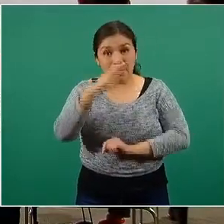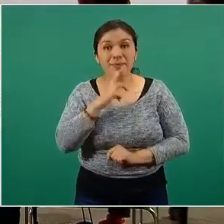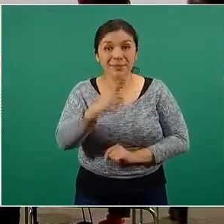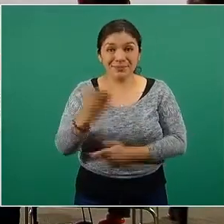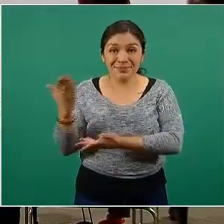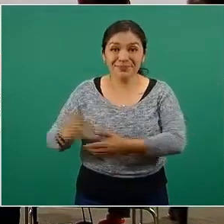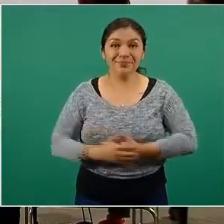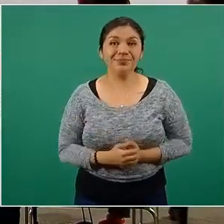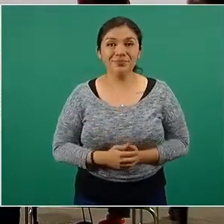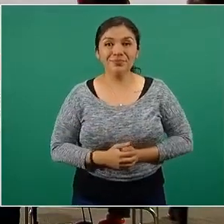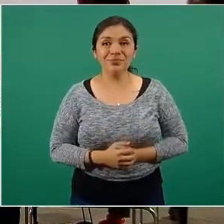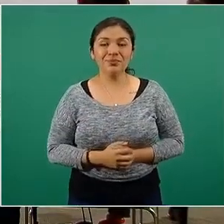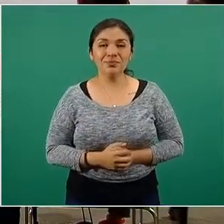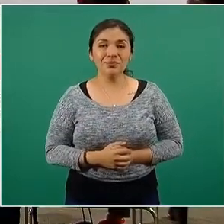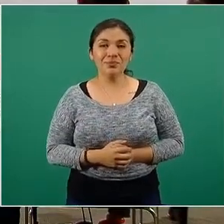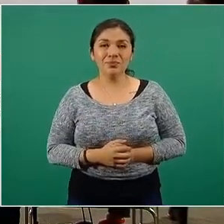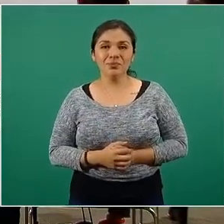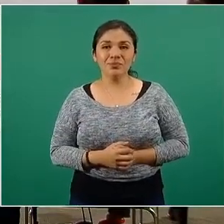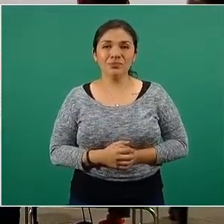adelante.